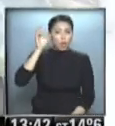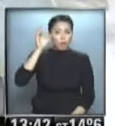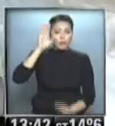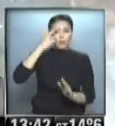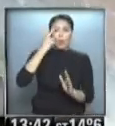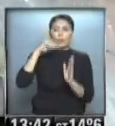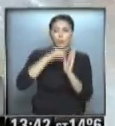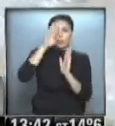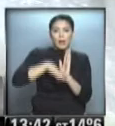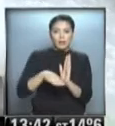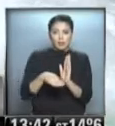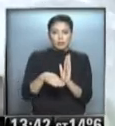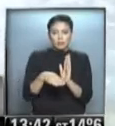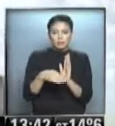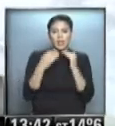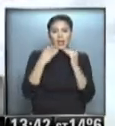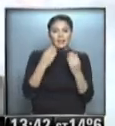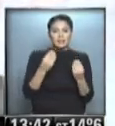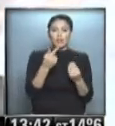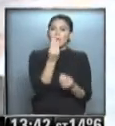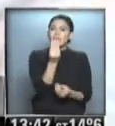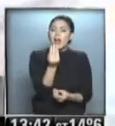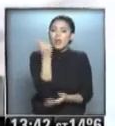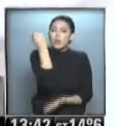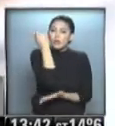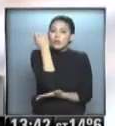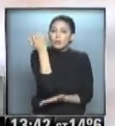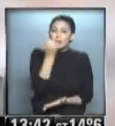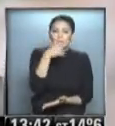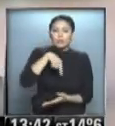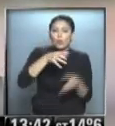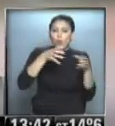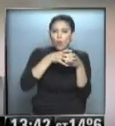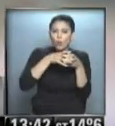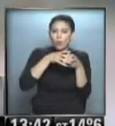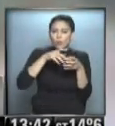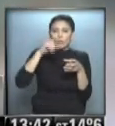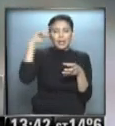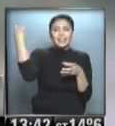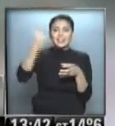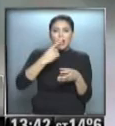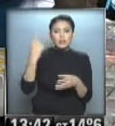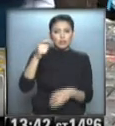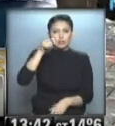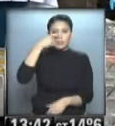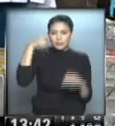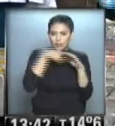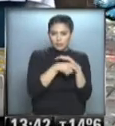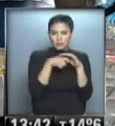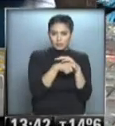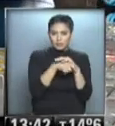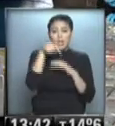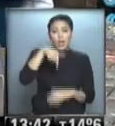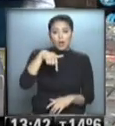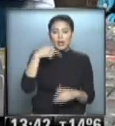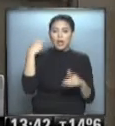casi un punto. Así que fíjese el tremendo valor económico que tienen estas organizaciones transnacionales de narcotraficantes.